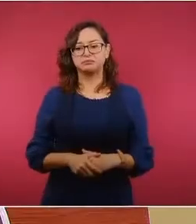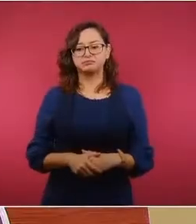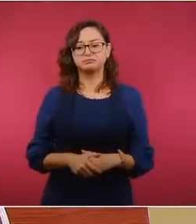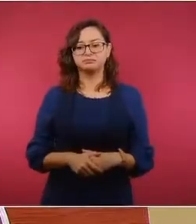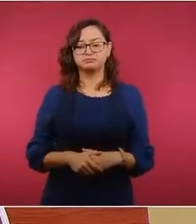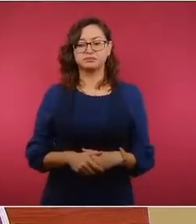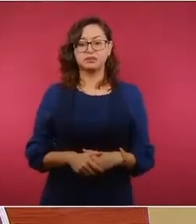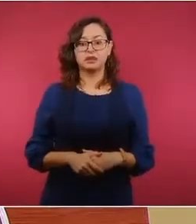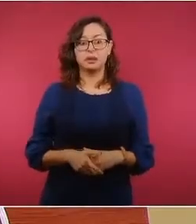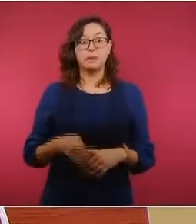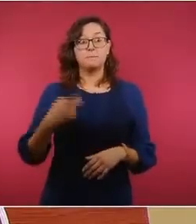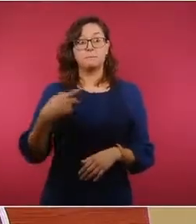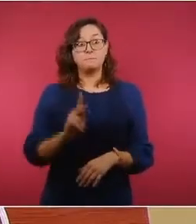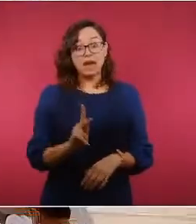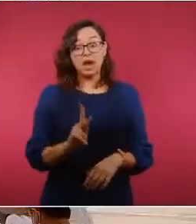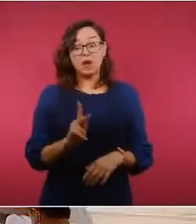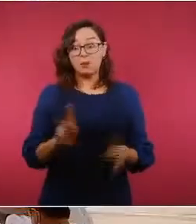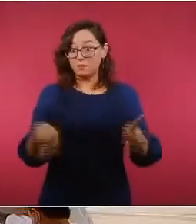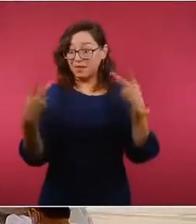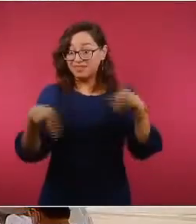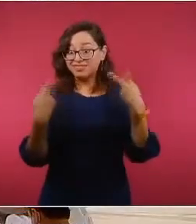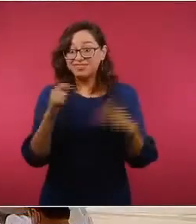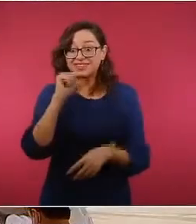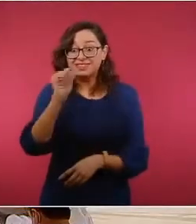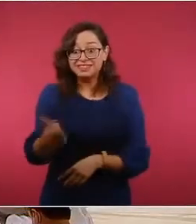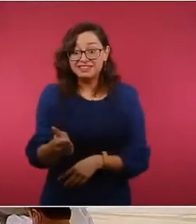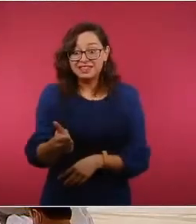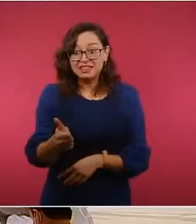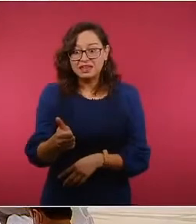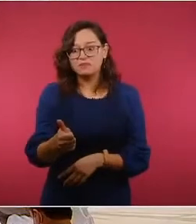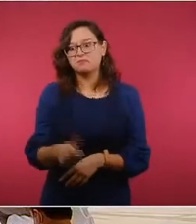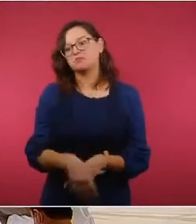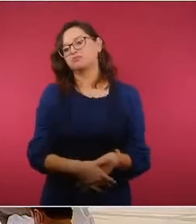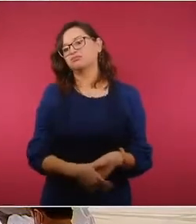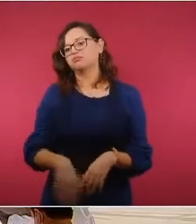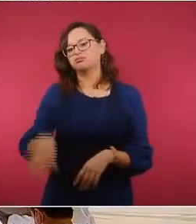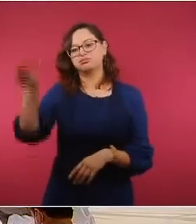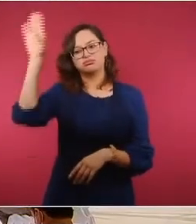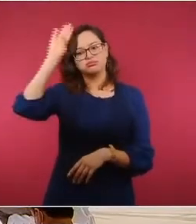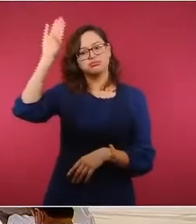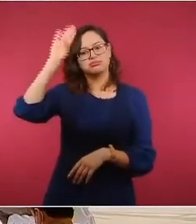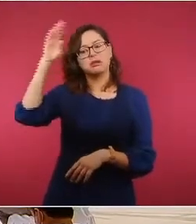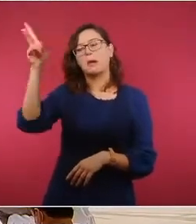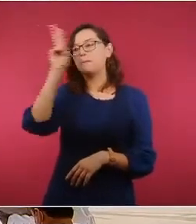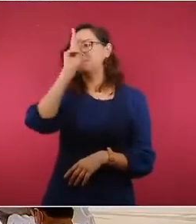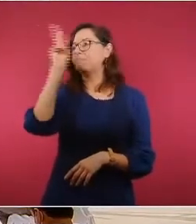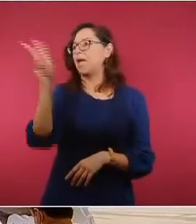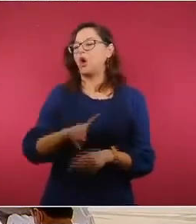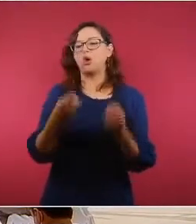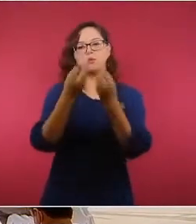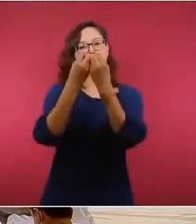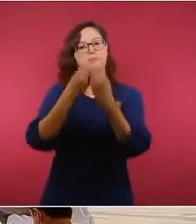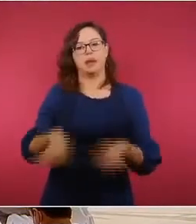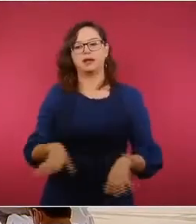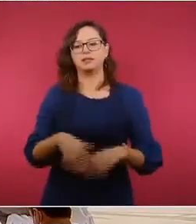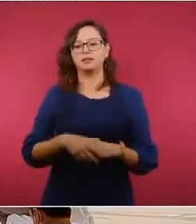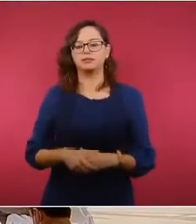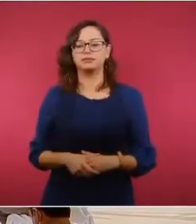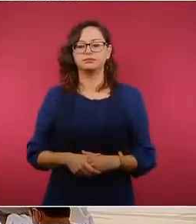Claro que si nos quedamos con el avión, la pérdida es mayor,